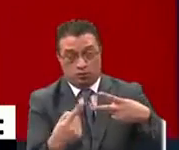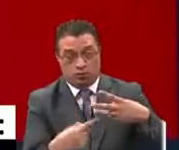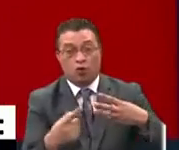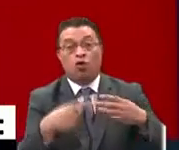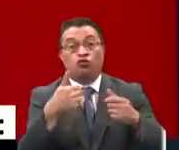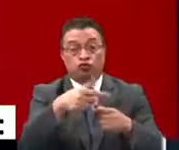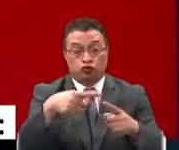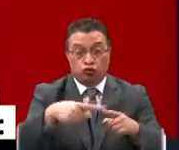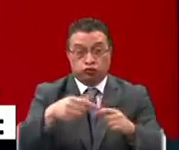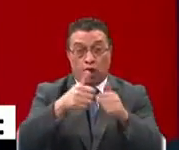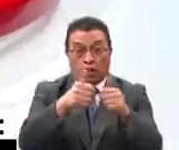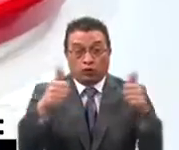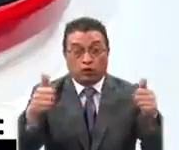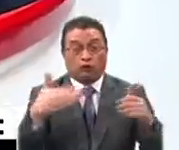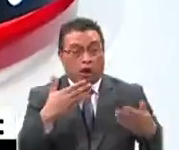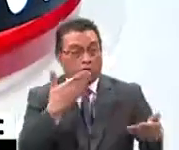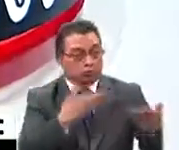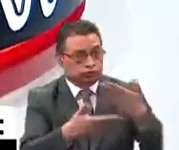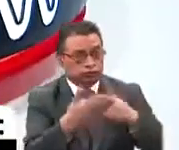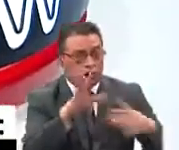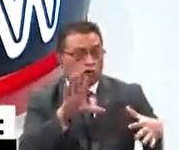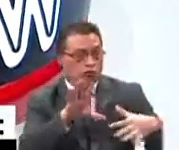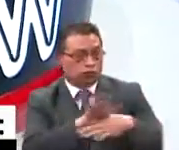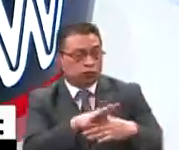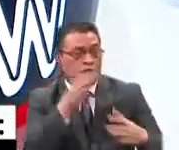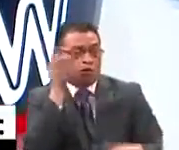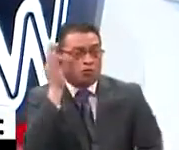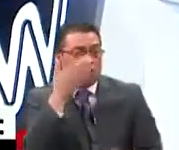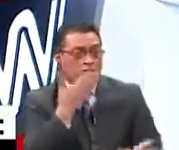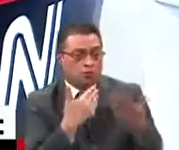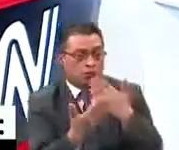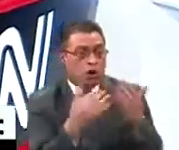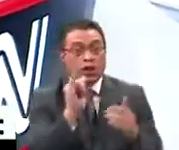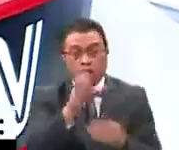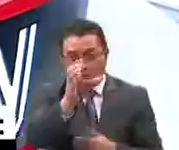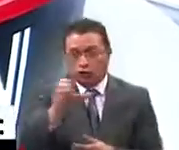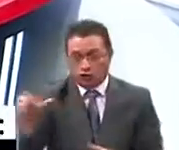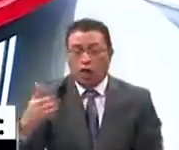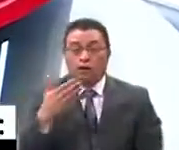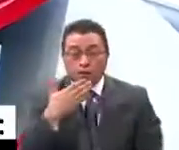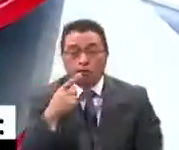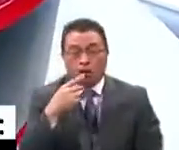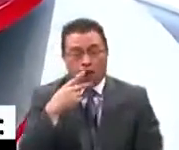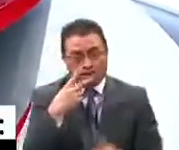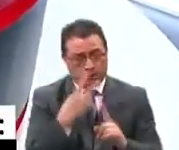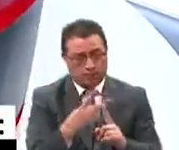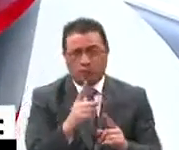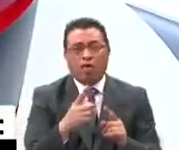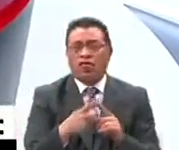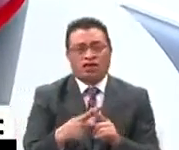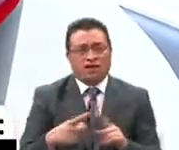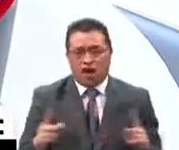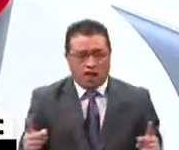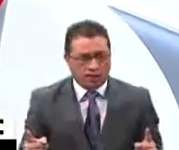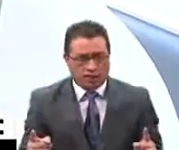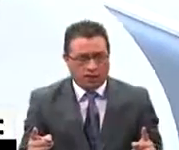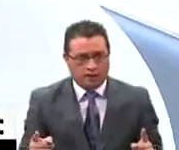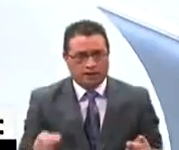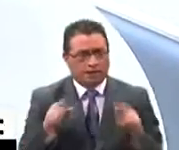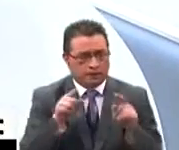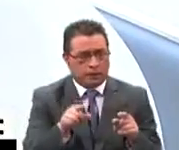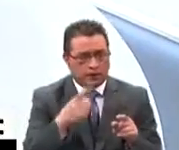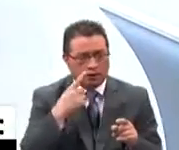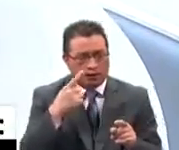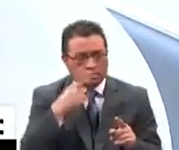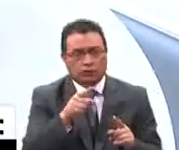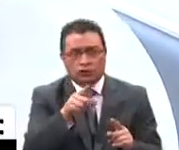distintas autoridades con las cuales yo me reuní y las mismas personas, muchas de ellas afectadas, tienen una visión un poco diferente en torno a